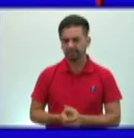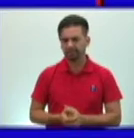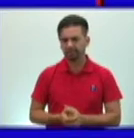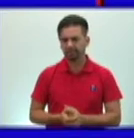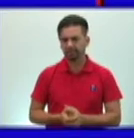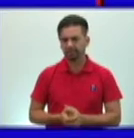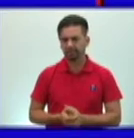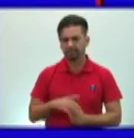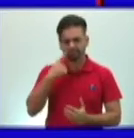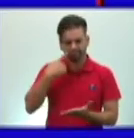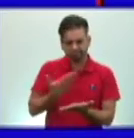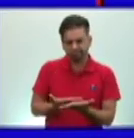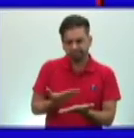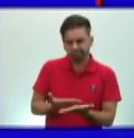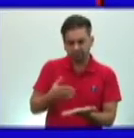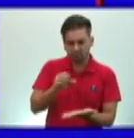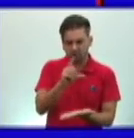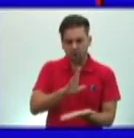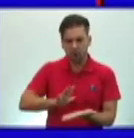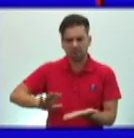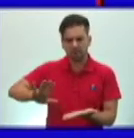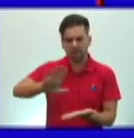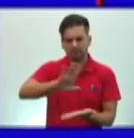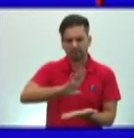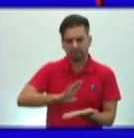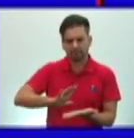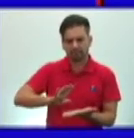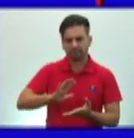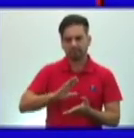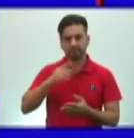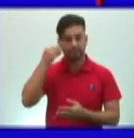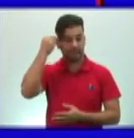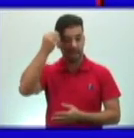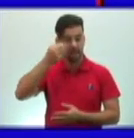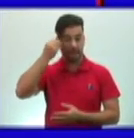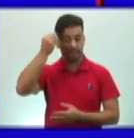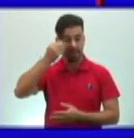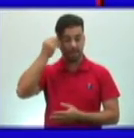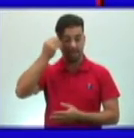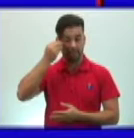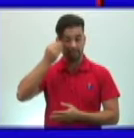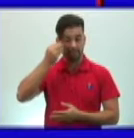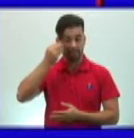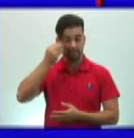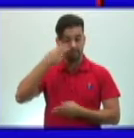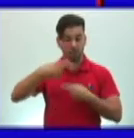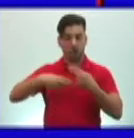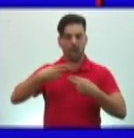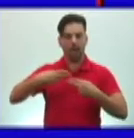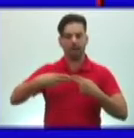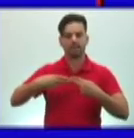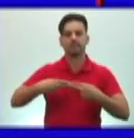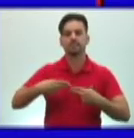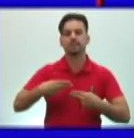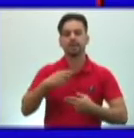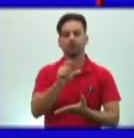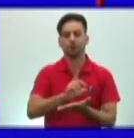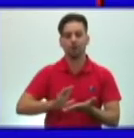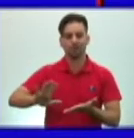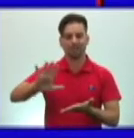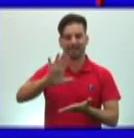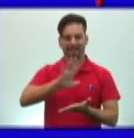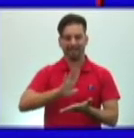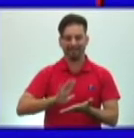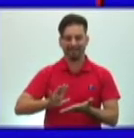en el pensamiento, pues sencillamente se convierte en empresa, se convierte en intentos de hacer. Y por lo tanto ahí devienen